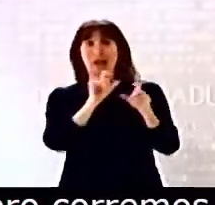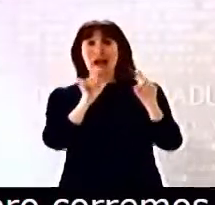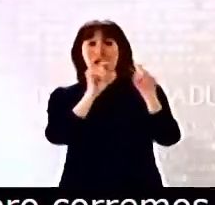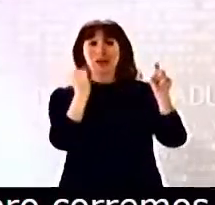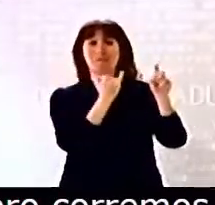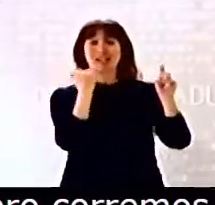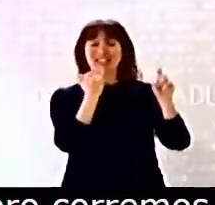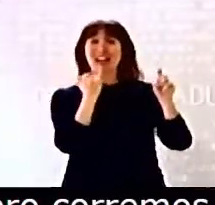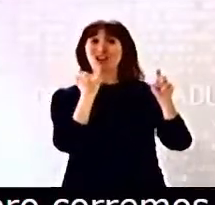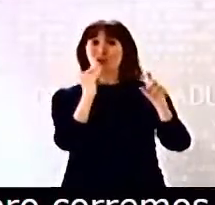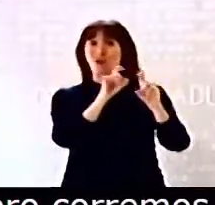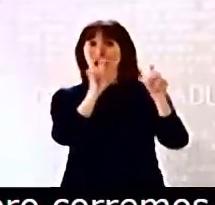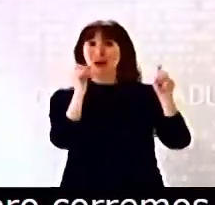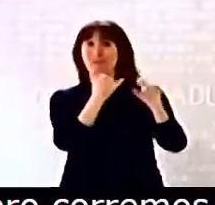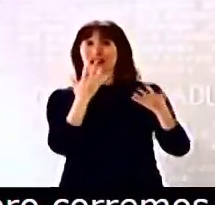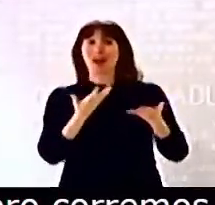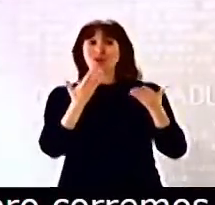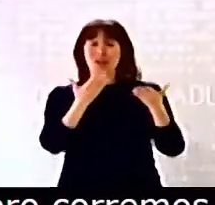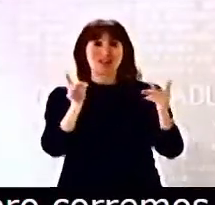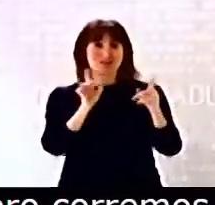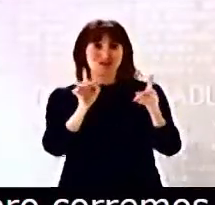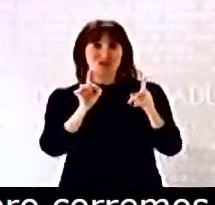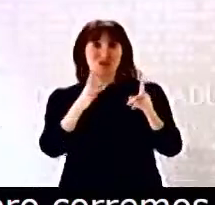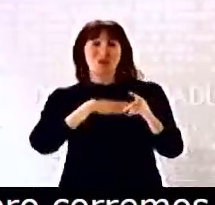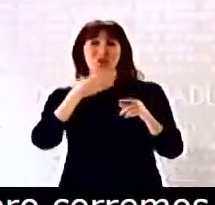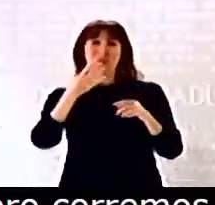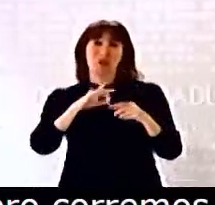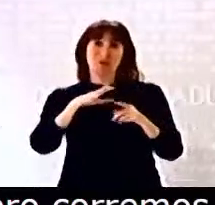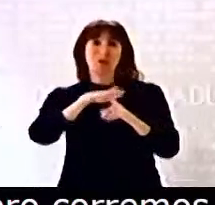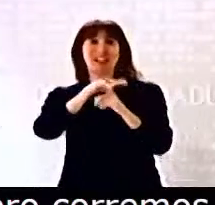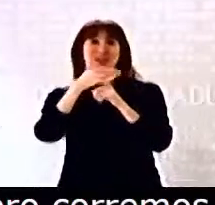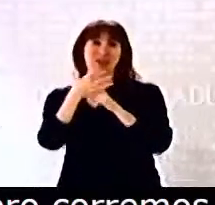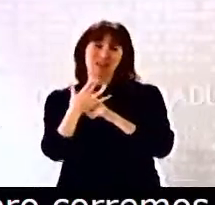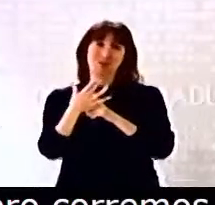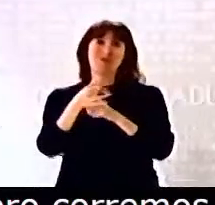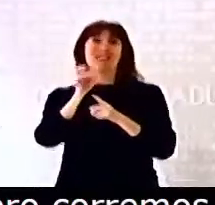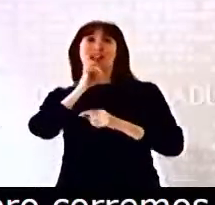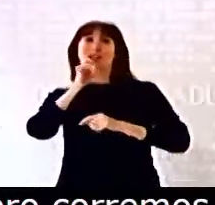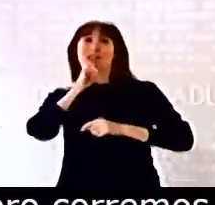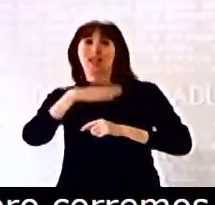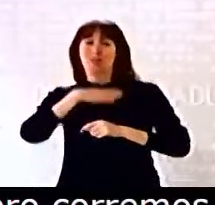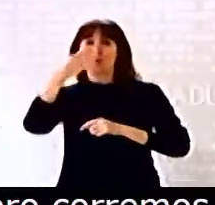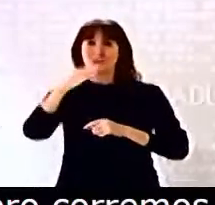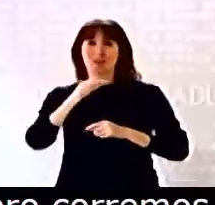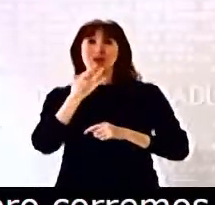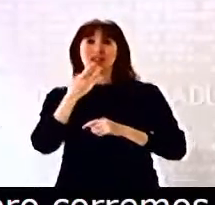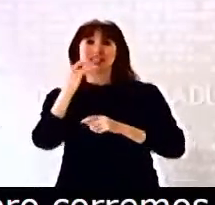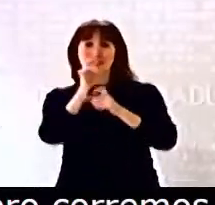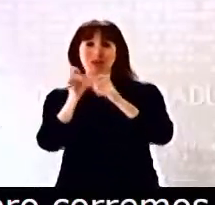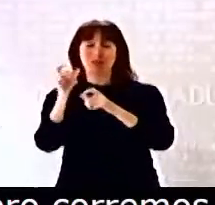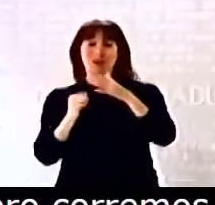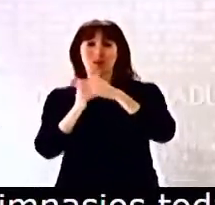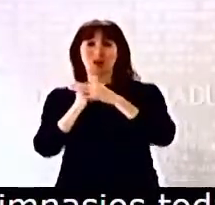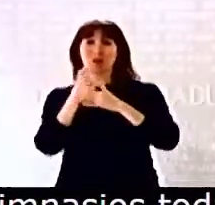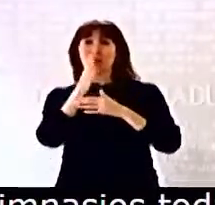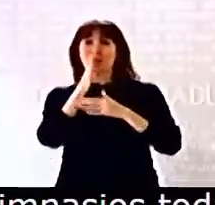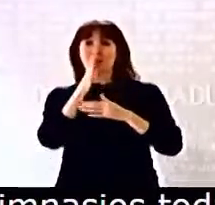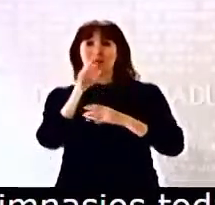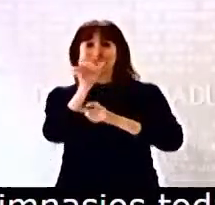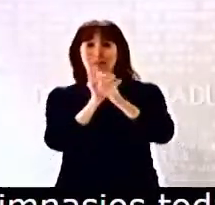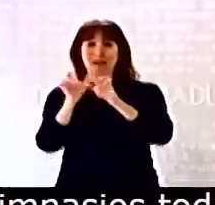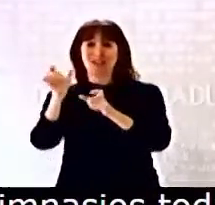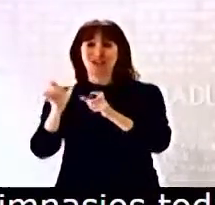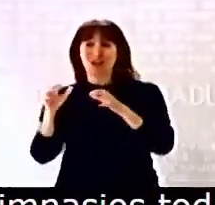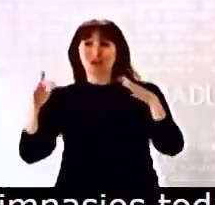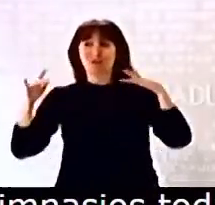gimnasios, todavía ponerlos en una situación más comprometida, que es abrir con un aforo tan pírrico que